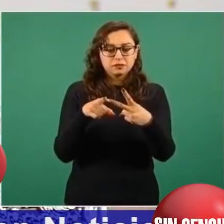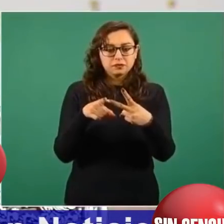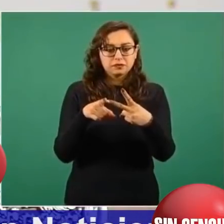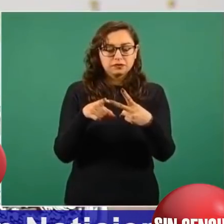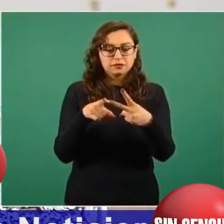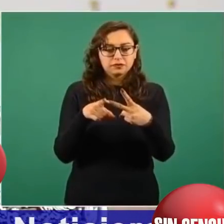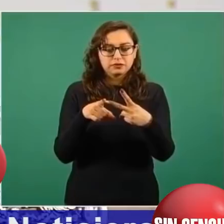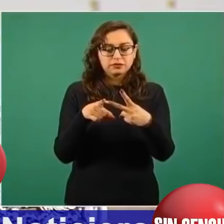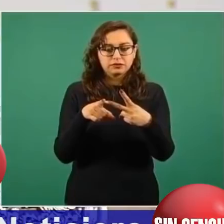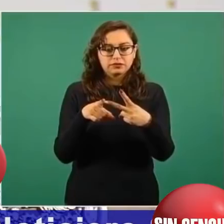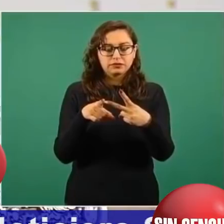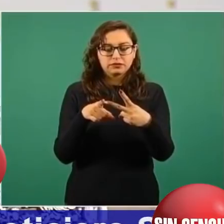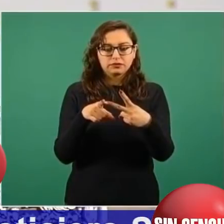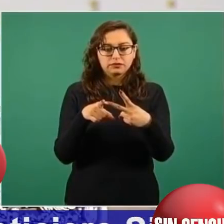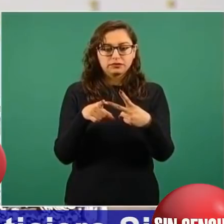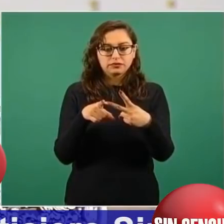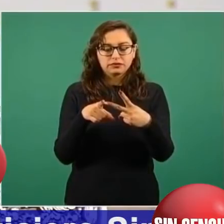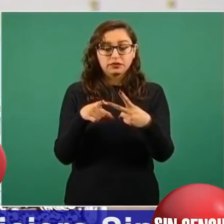La escuela